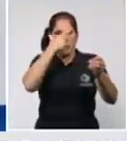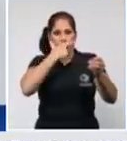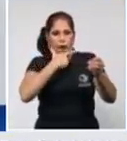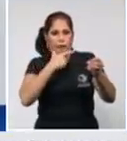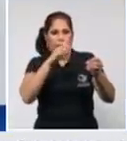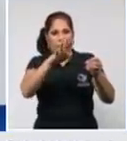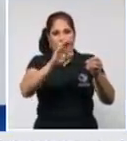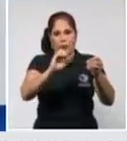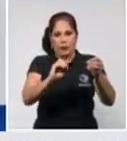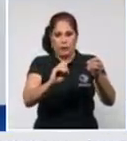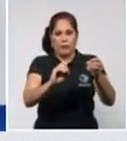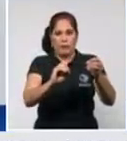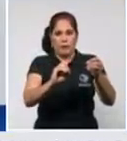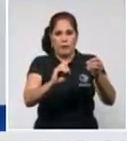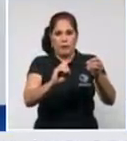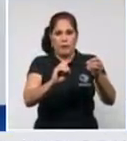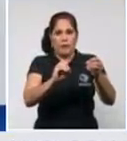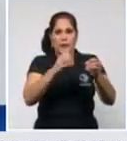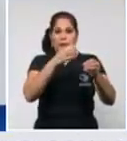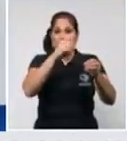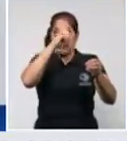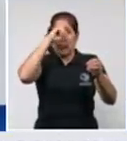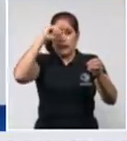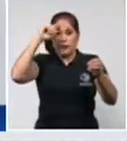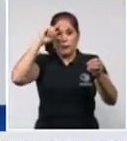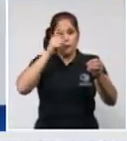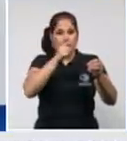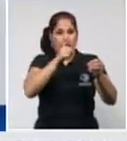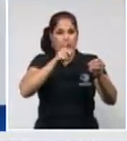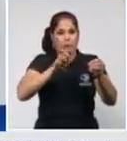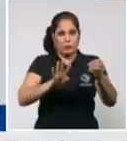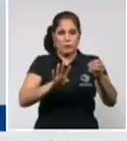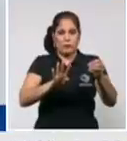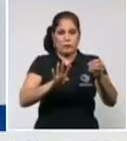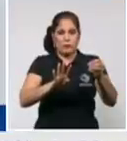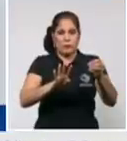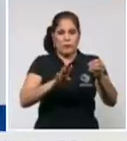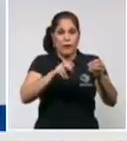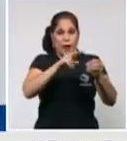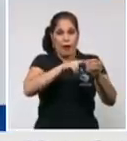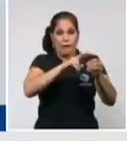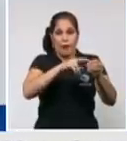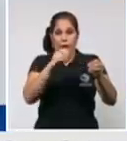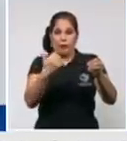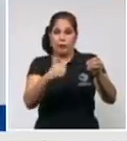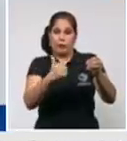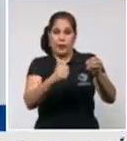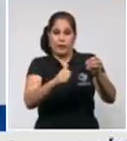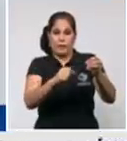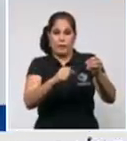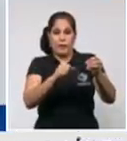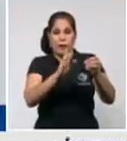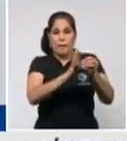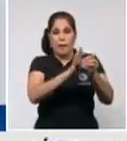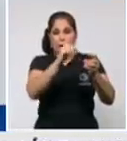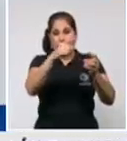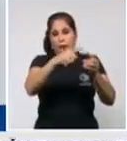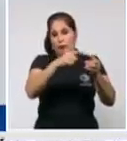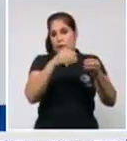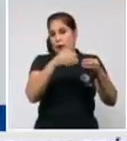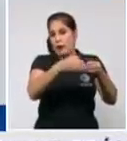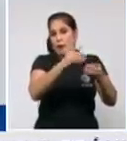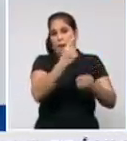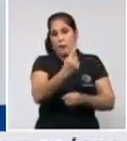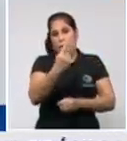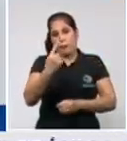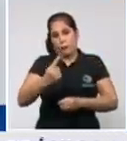40, de Santi Espíritus, 14, de La Habana, 10, de Matanzas y Granma, 1